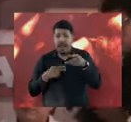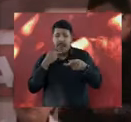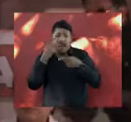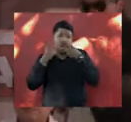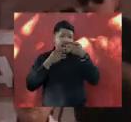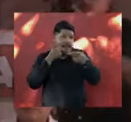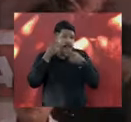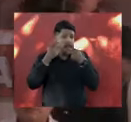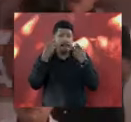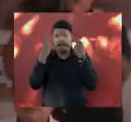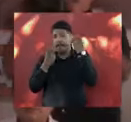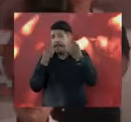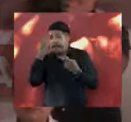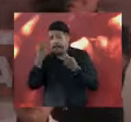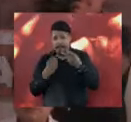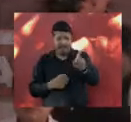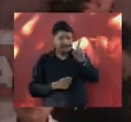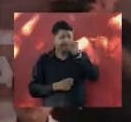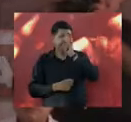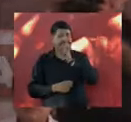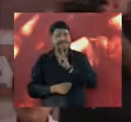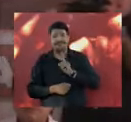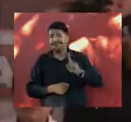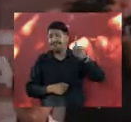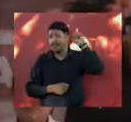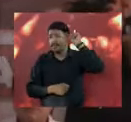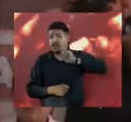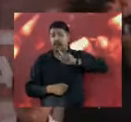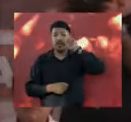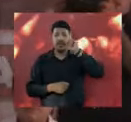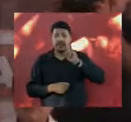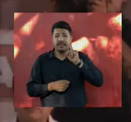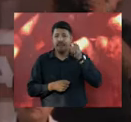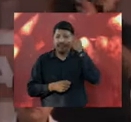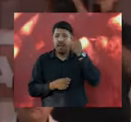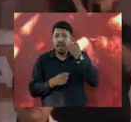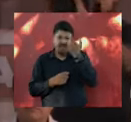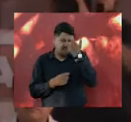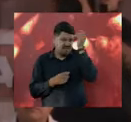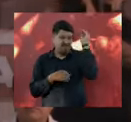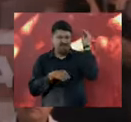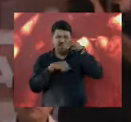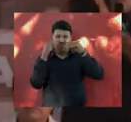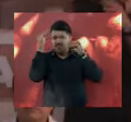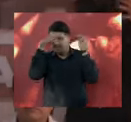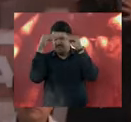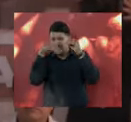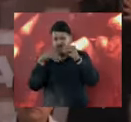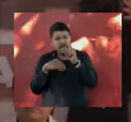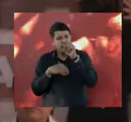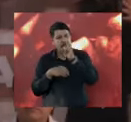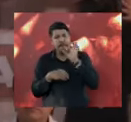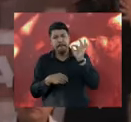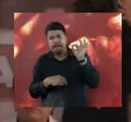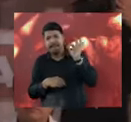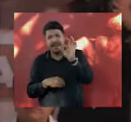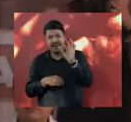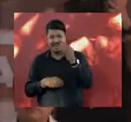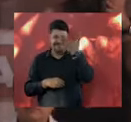de mentiras. Todos los días sale una nueva mentira, una nueva calumnia. ¿Saben por